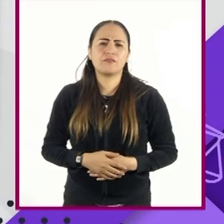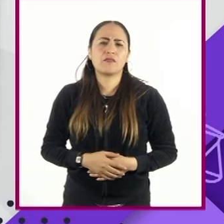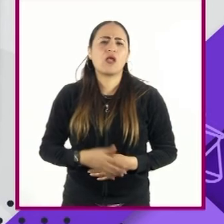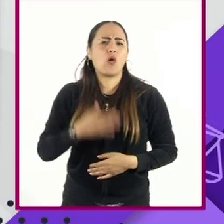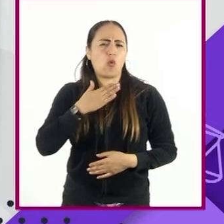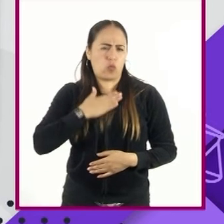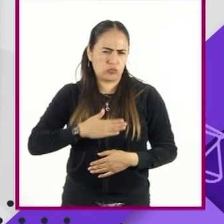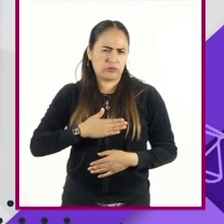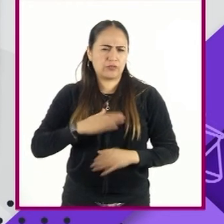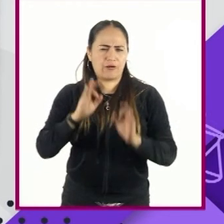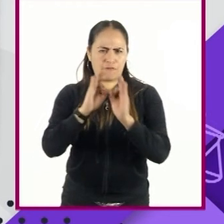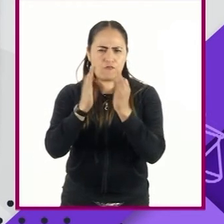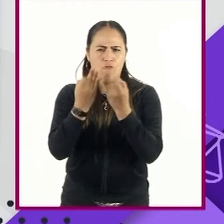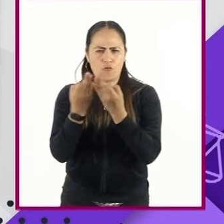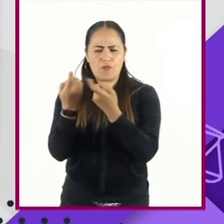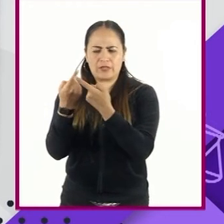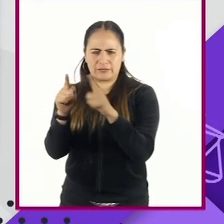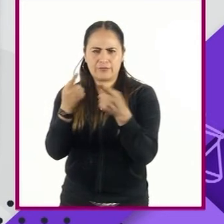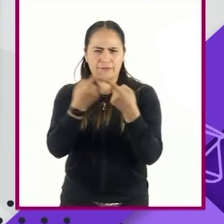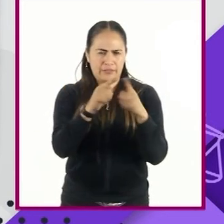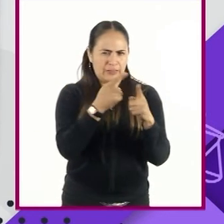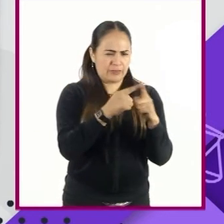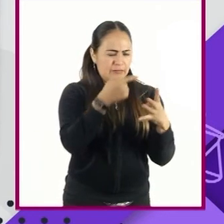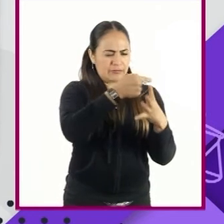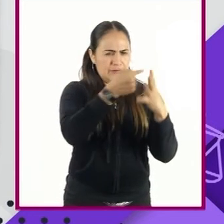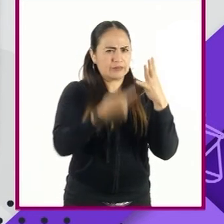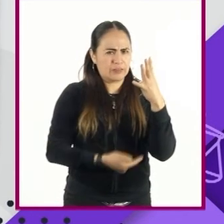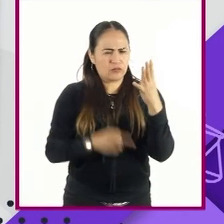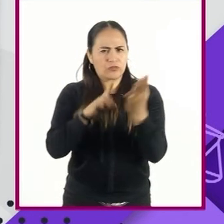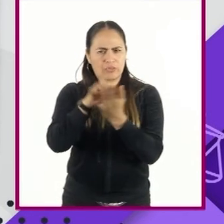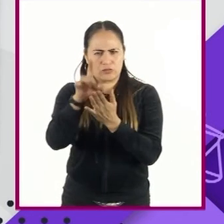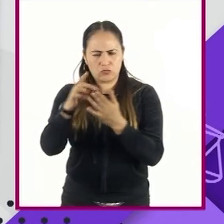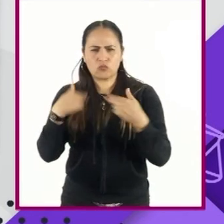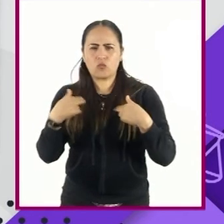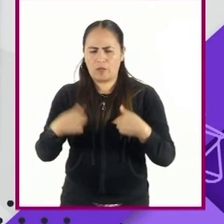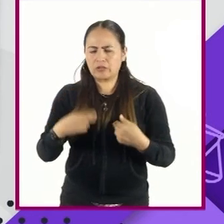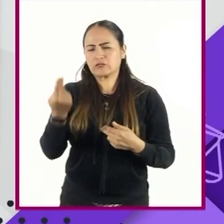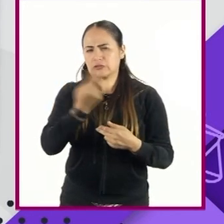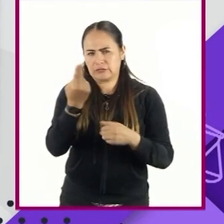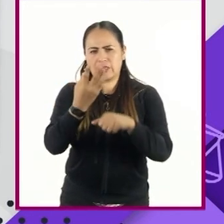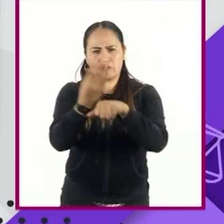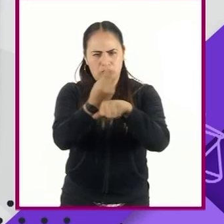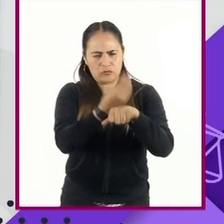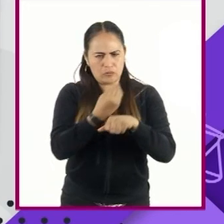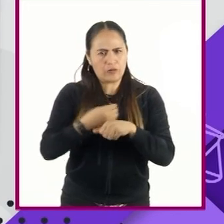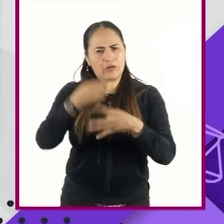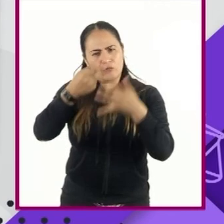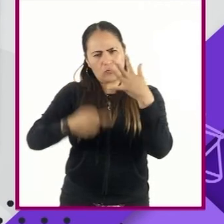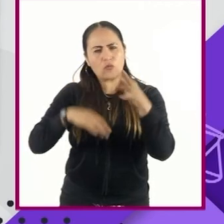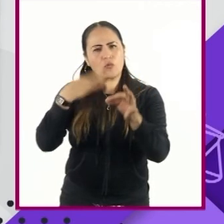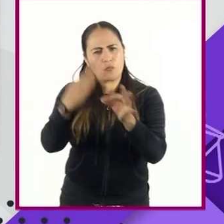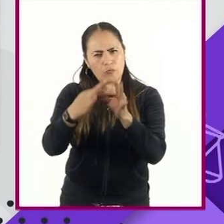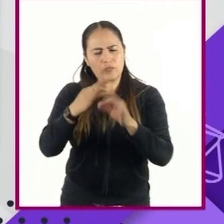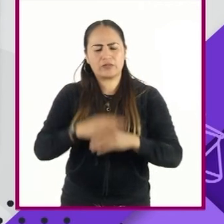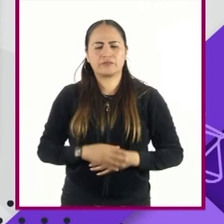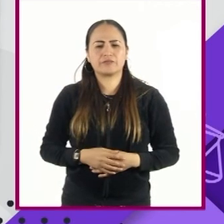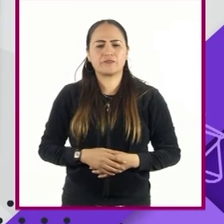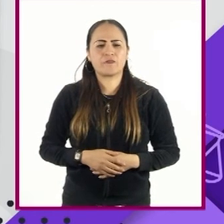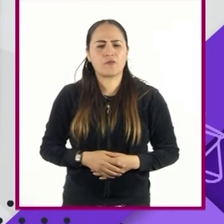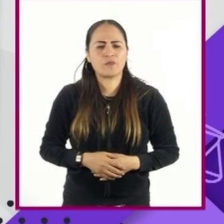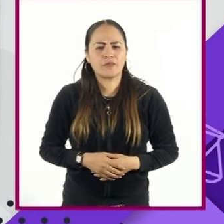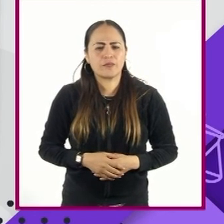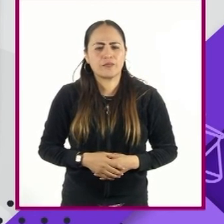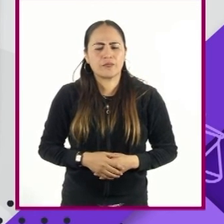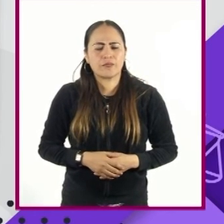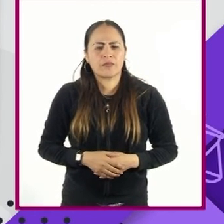para procurar hacer respetar y restituir los derechos humanos. Uno de los fines más importantes de la